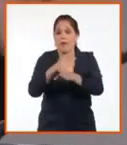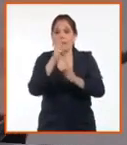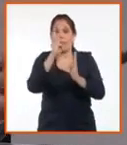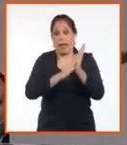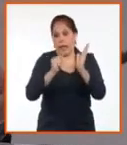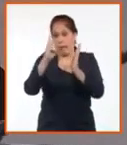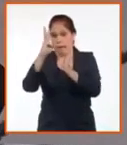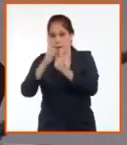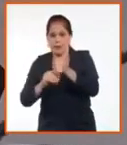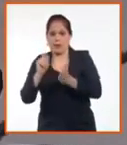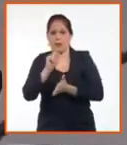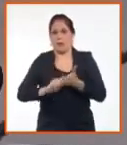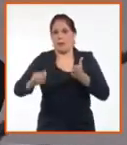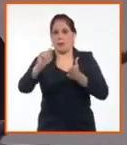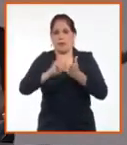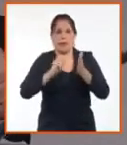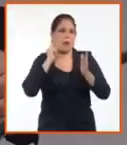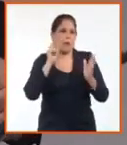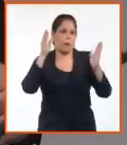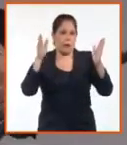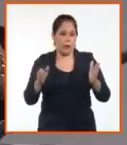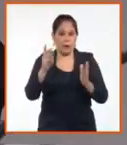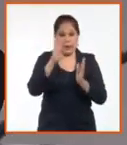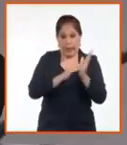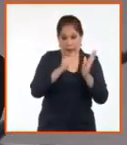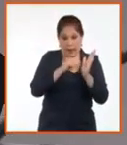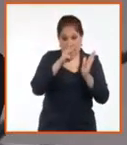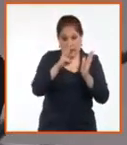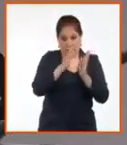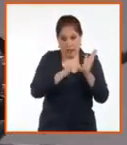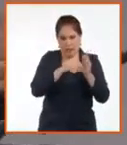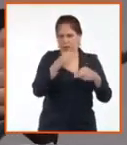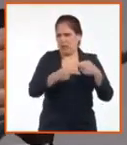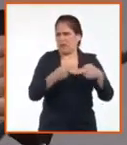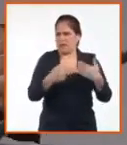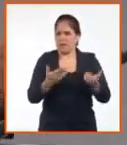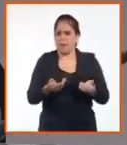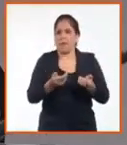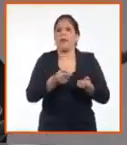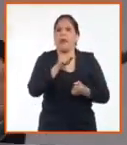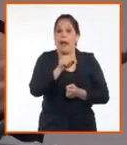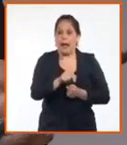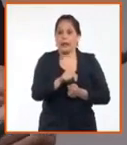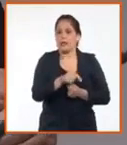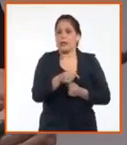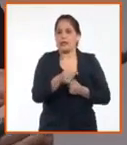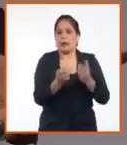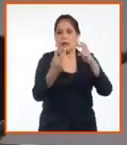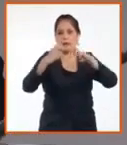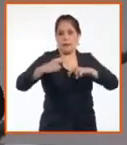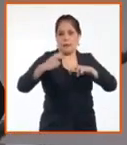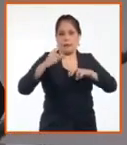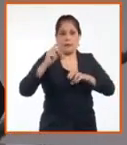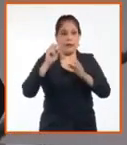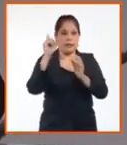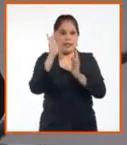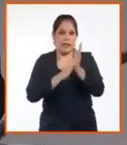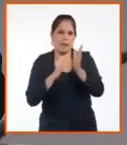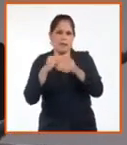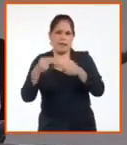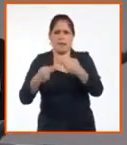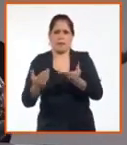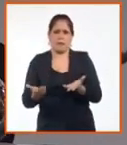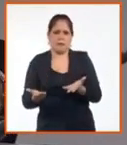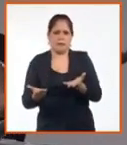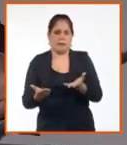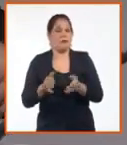esta planificación anual pero después trimestralmente se hace entonces a más a más a lo contigo ya en el próximo trimestre que lo que va a ocurrir y si